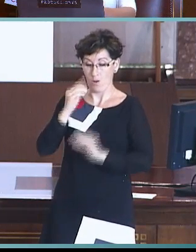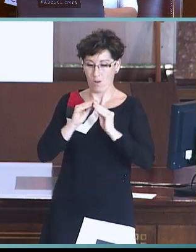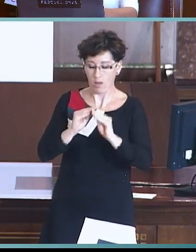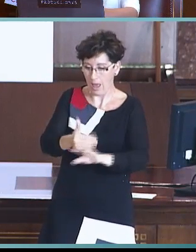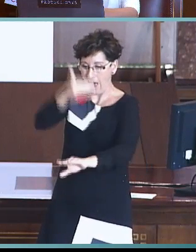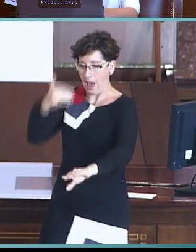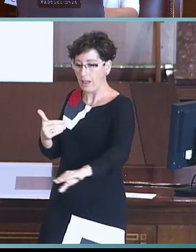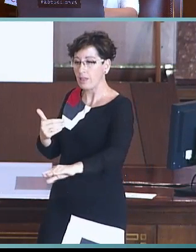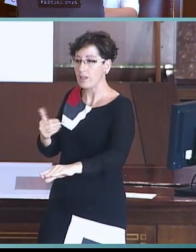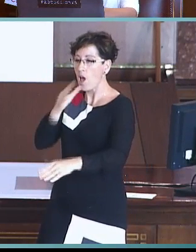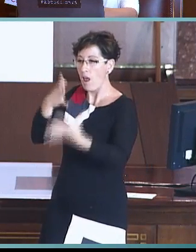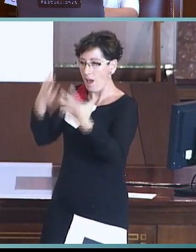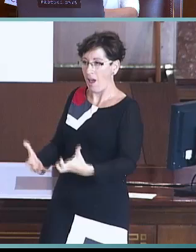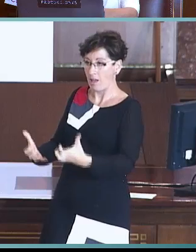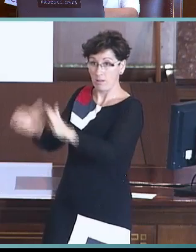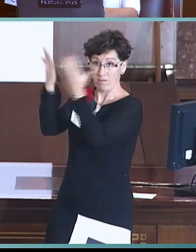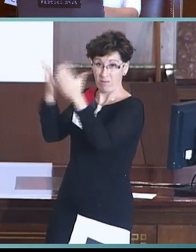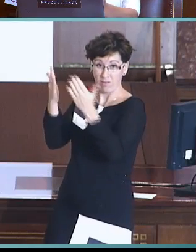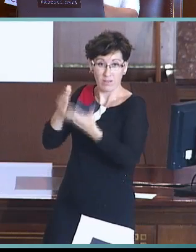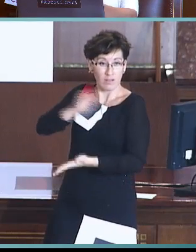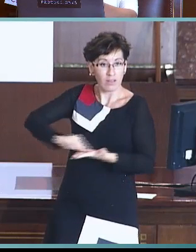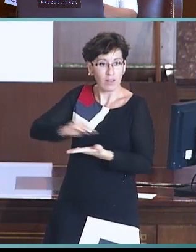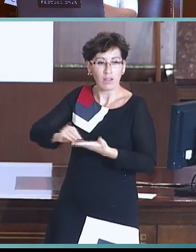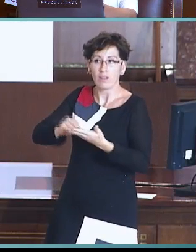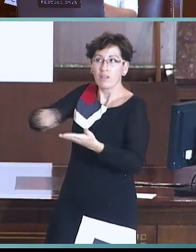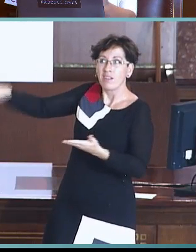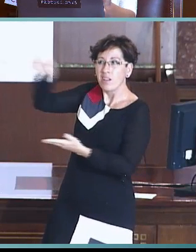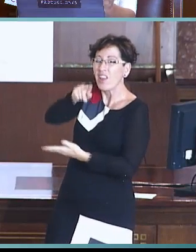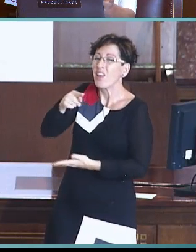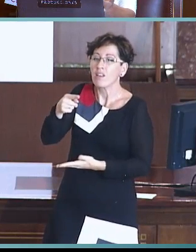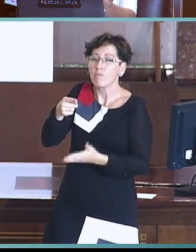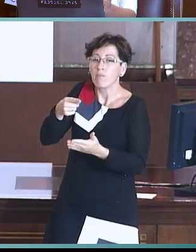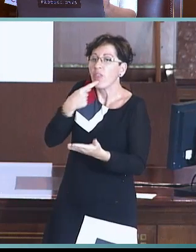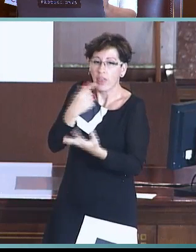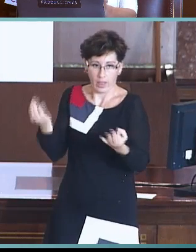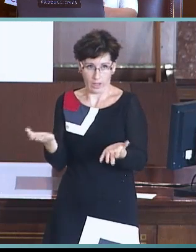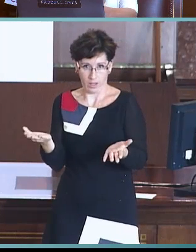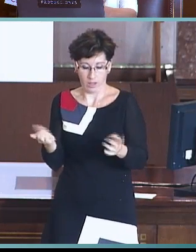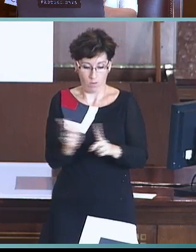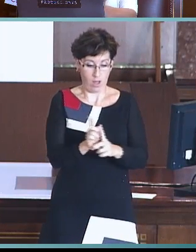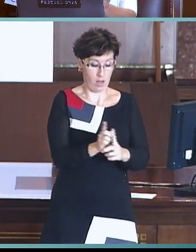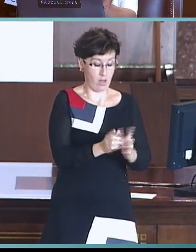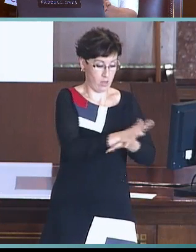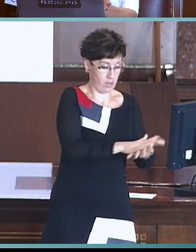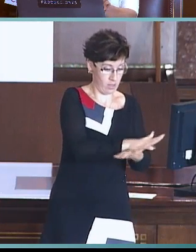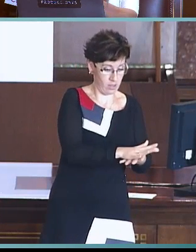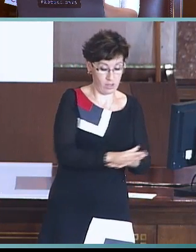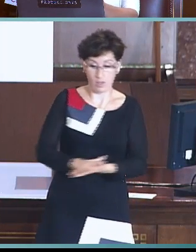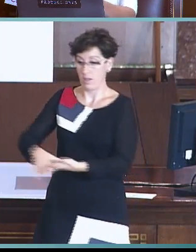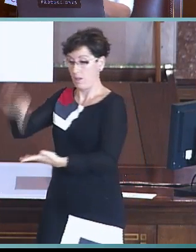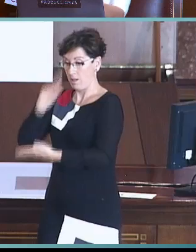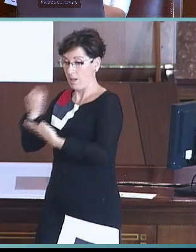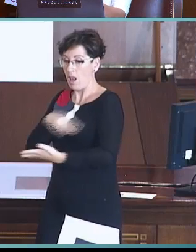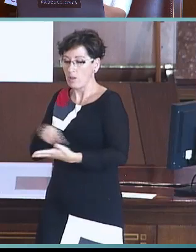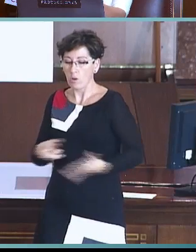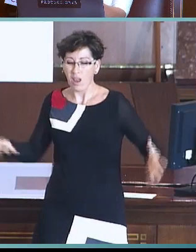qué dice la literatura sobre la relación entre lengua de signos y comprensión lectora. Y, por otro lado, también